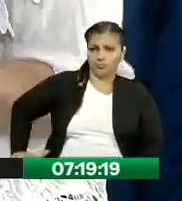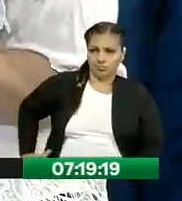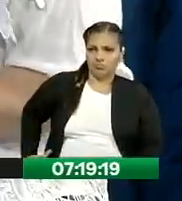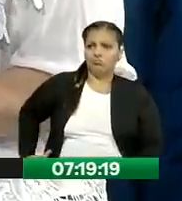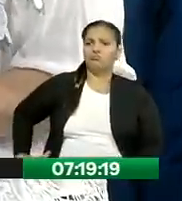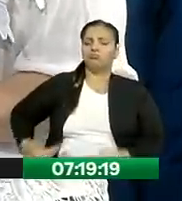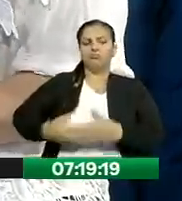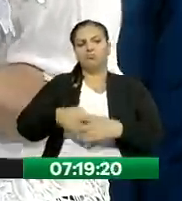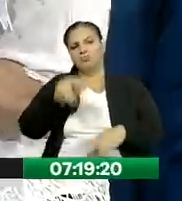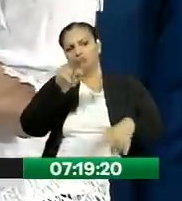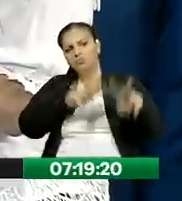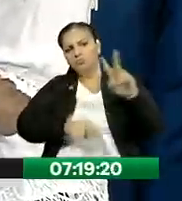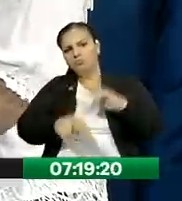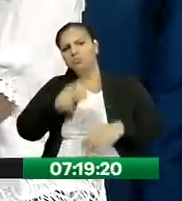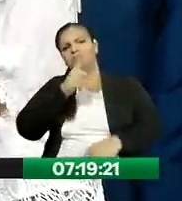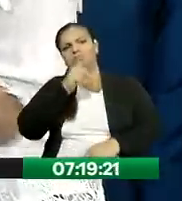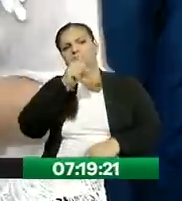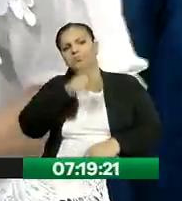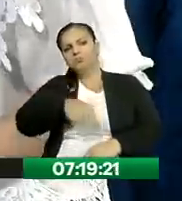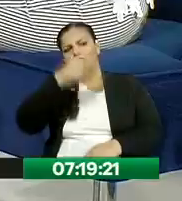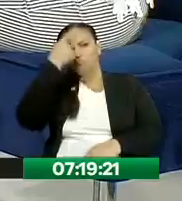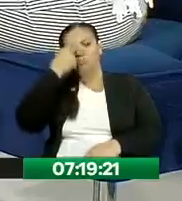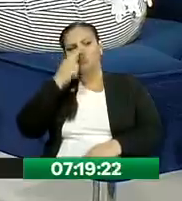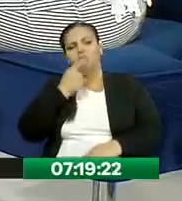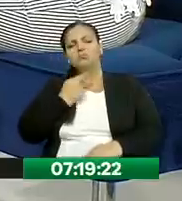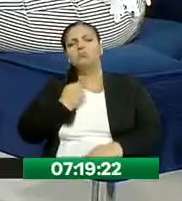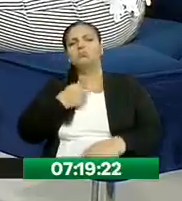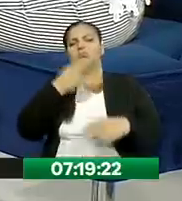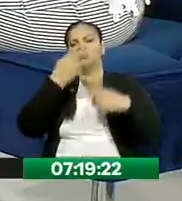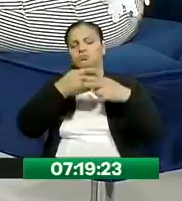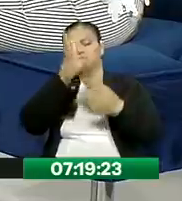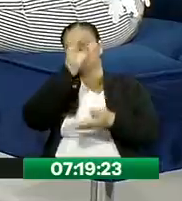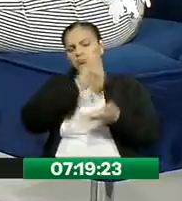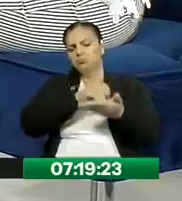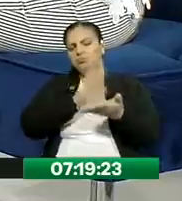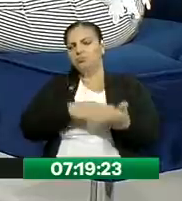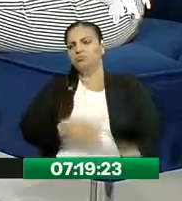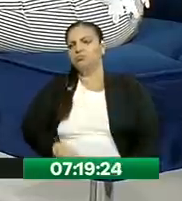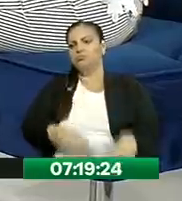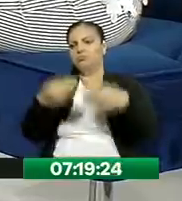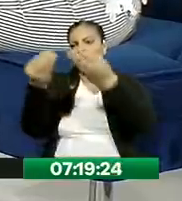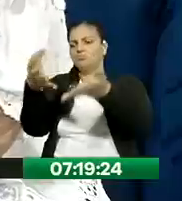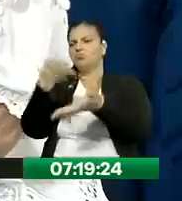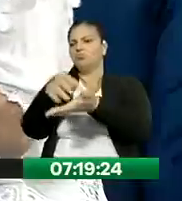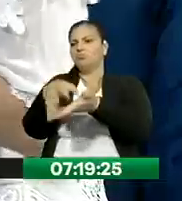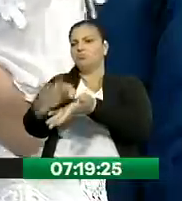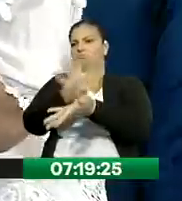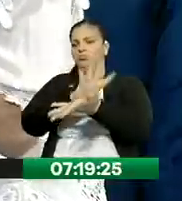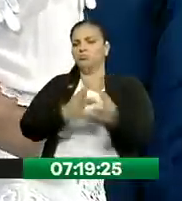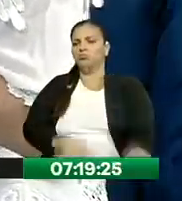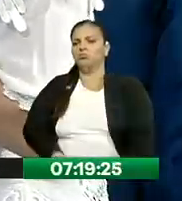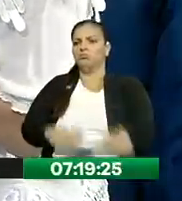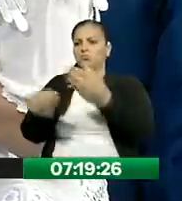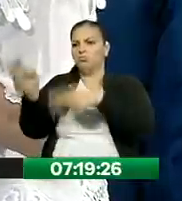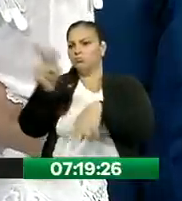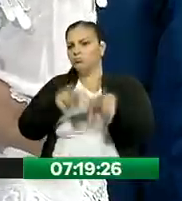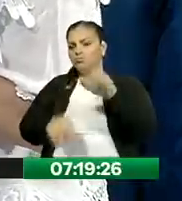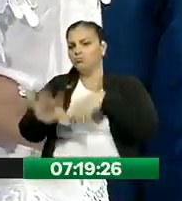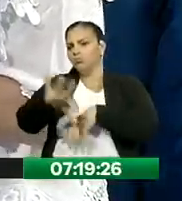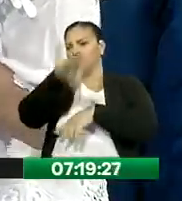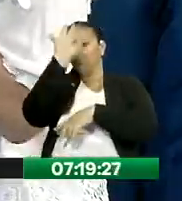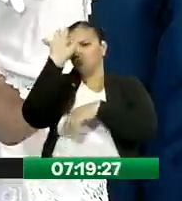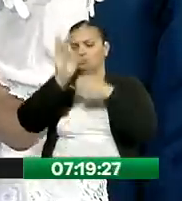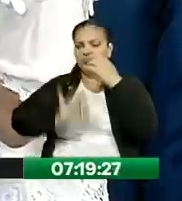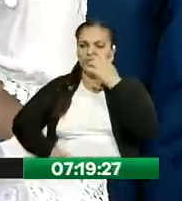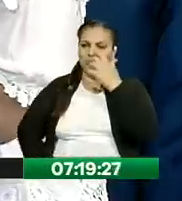Sonnenhorster, Nancy Vasco de Maldonado y Agustín Albán. Desde su respetable punto de vista como exministro de gobierno y conocedor de los temas